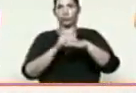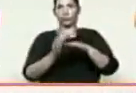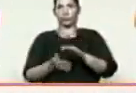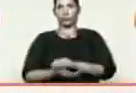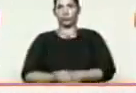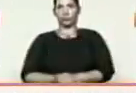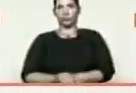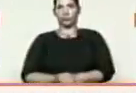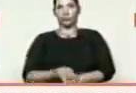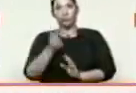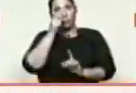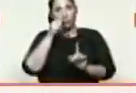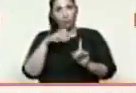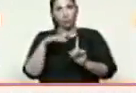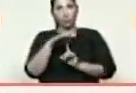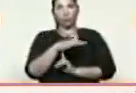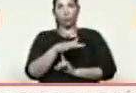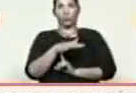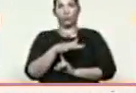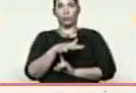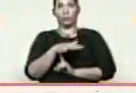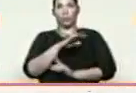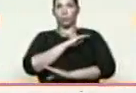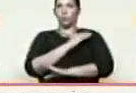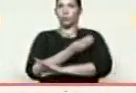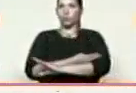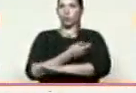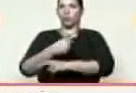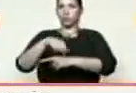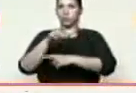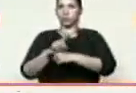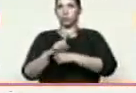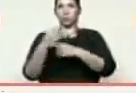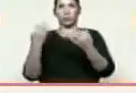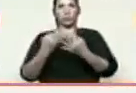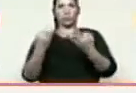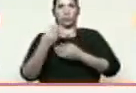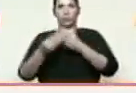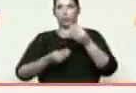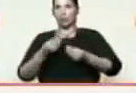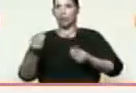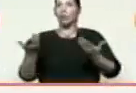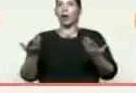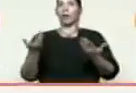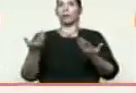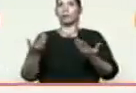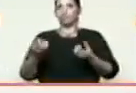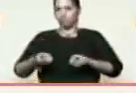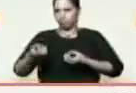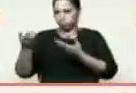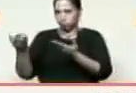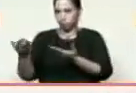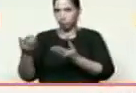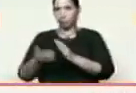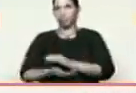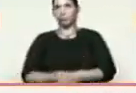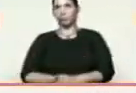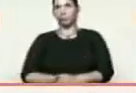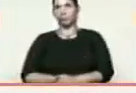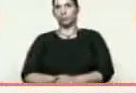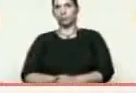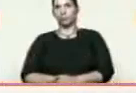depositario, el pueblo, de ese poder originario. Y eso es lo que estamos haciendo, depositario. Nosotros hemos sido más bien